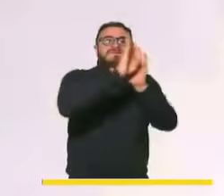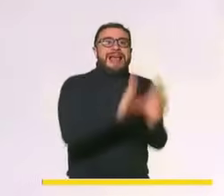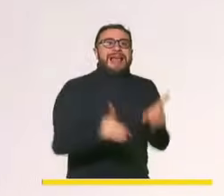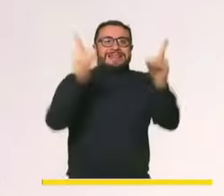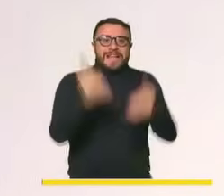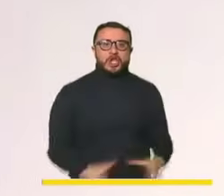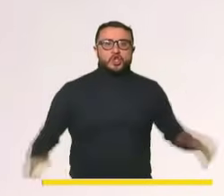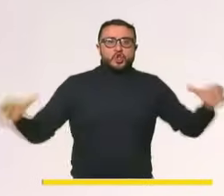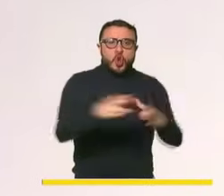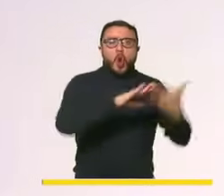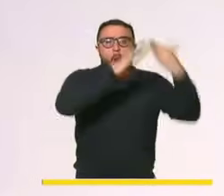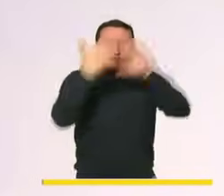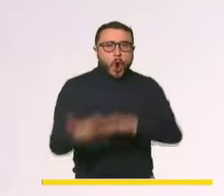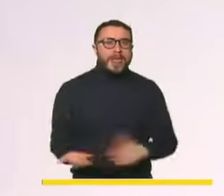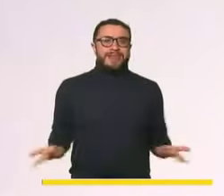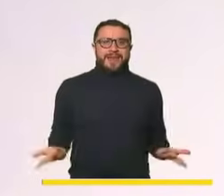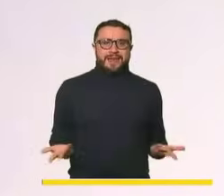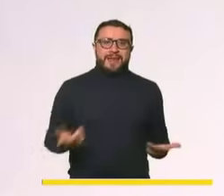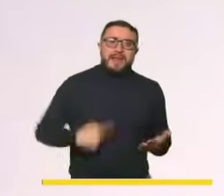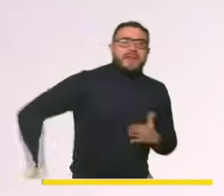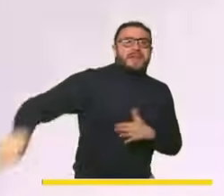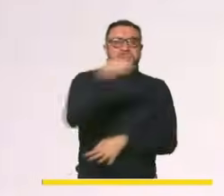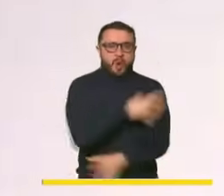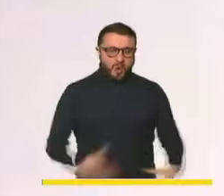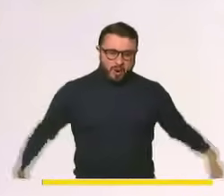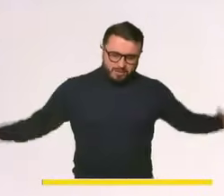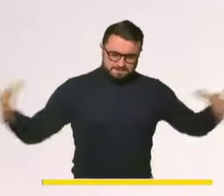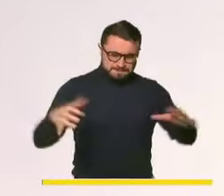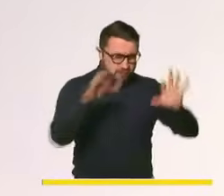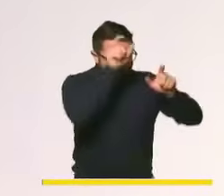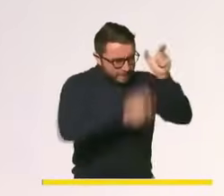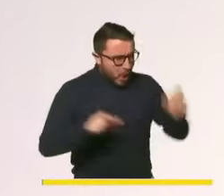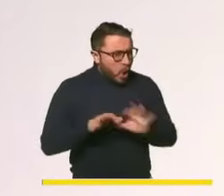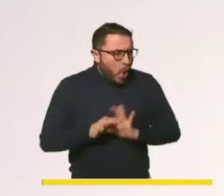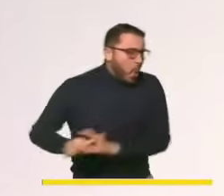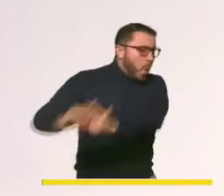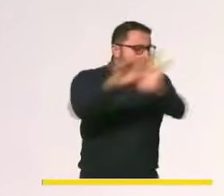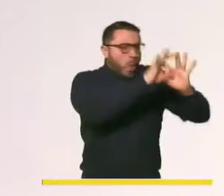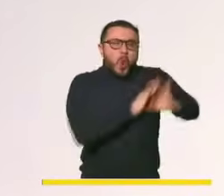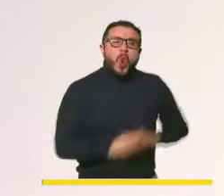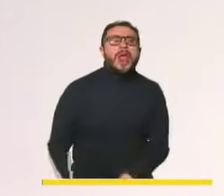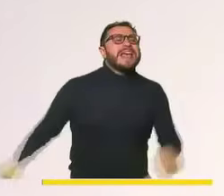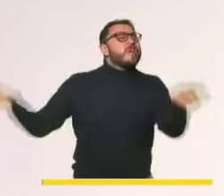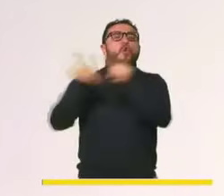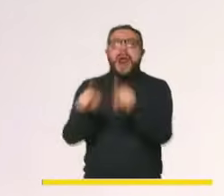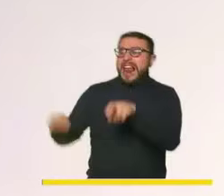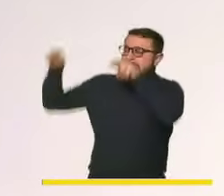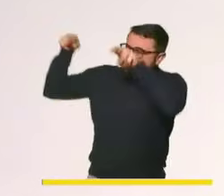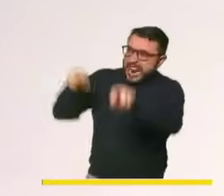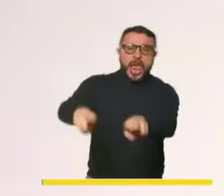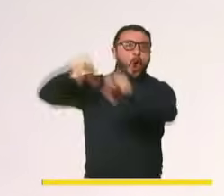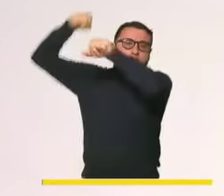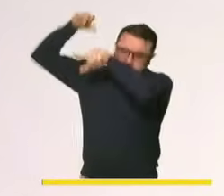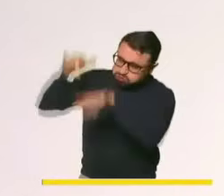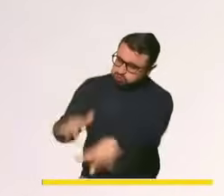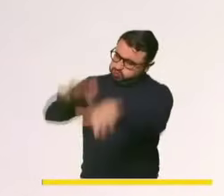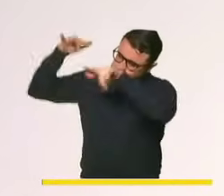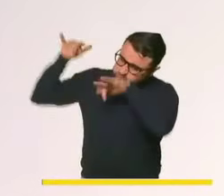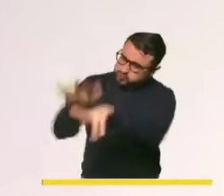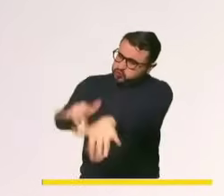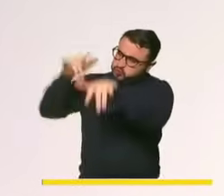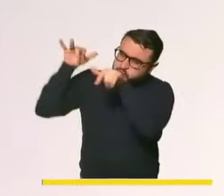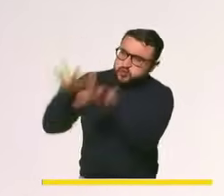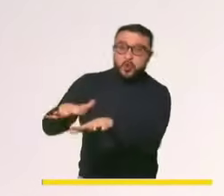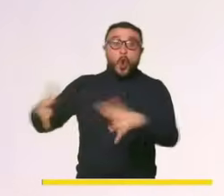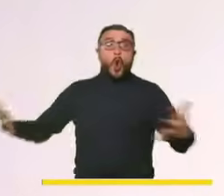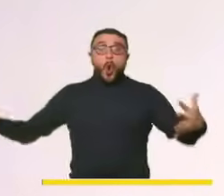común, decidiendo como un pueblo, decidiendo como un río tormentoso que se junta,